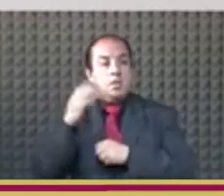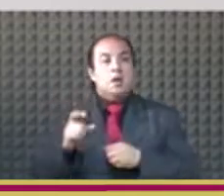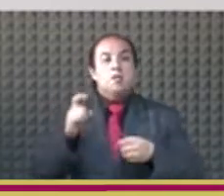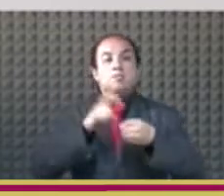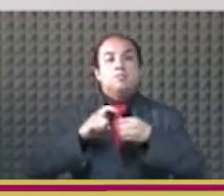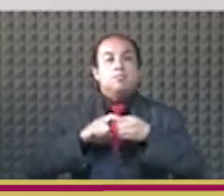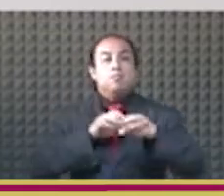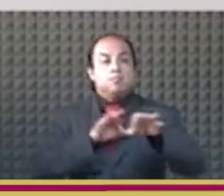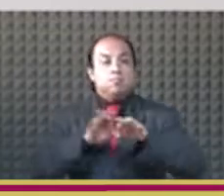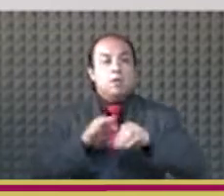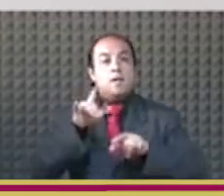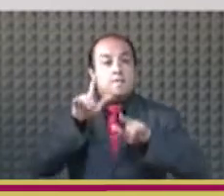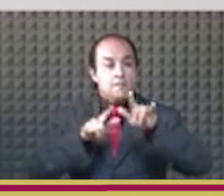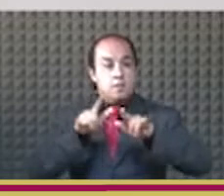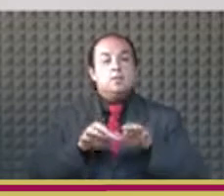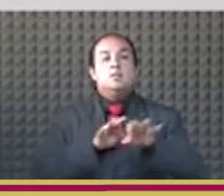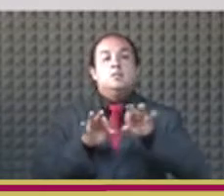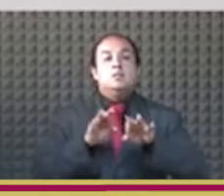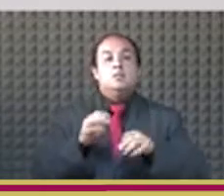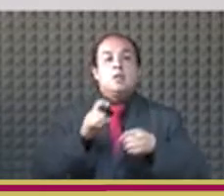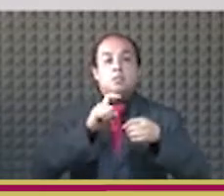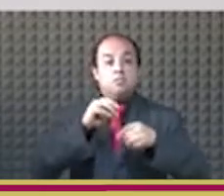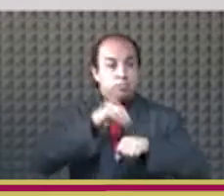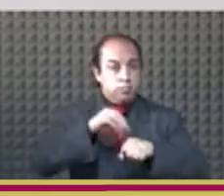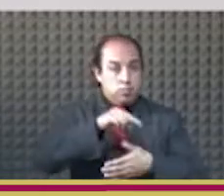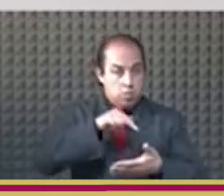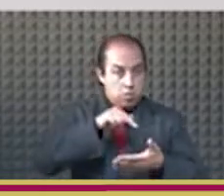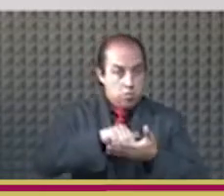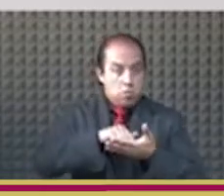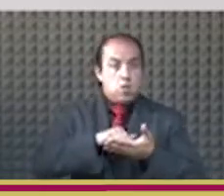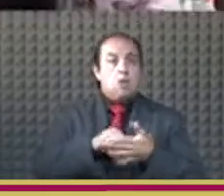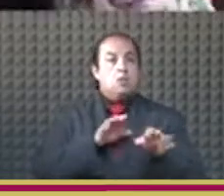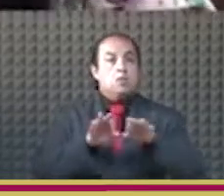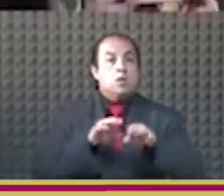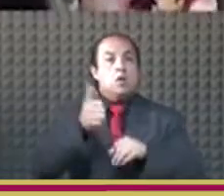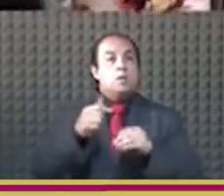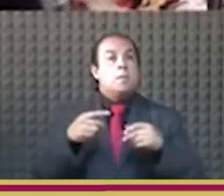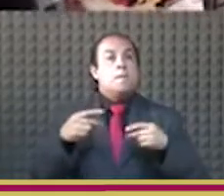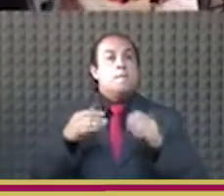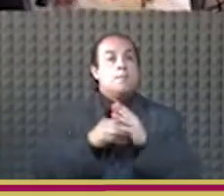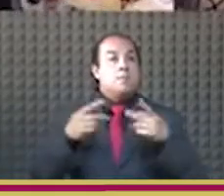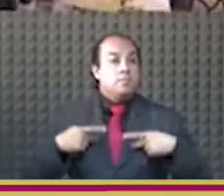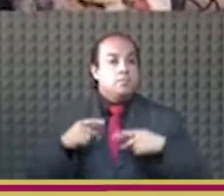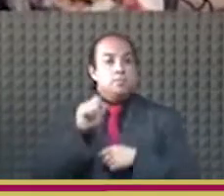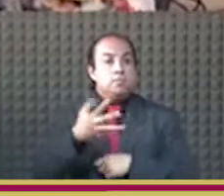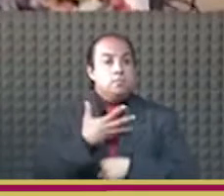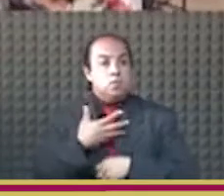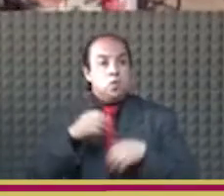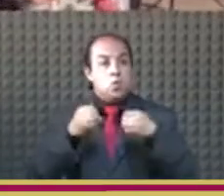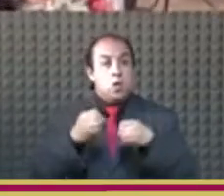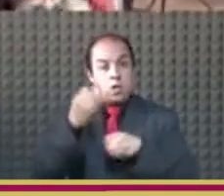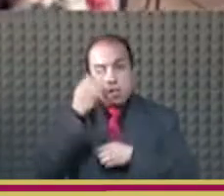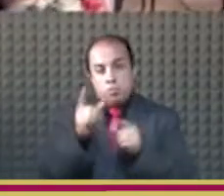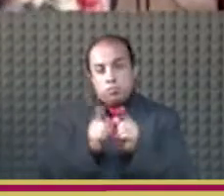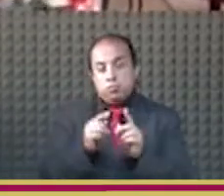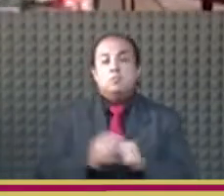empleo. Hemos colocado a más de 11 mil personas en empleos formales permanentes. También hemos dado ocupación temporal a